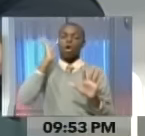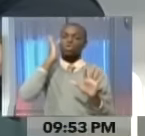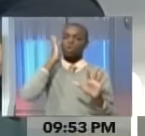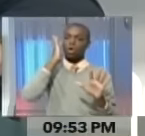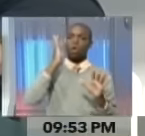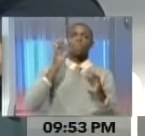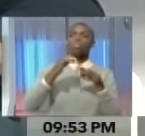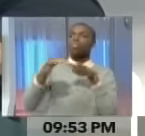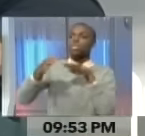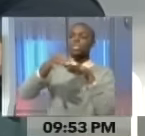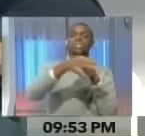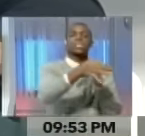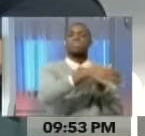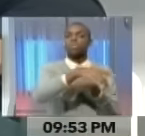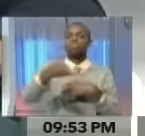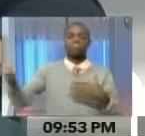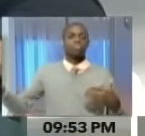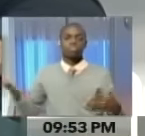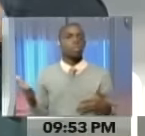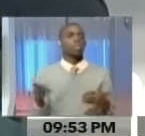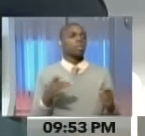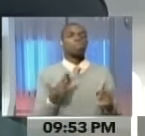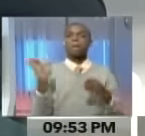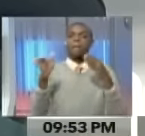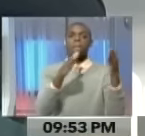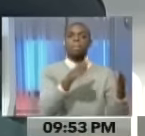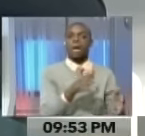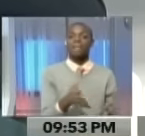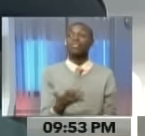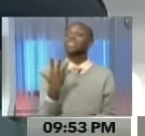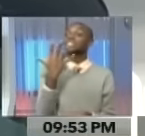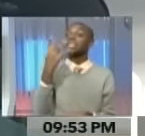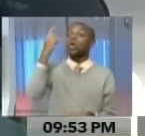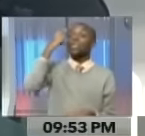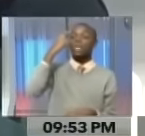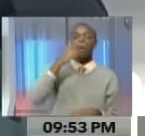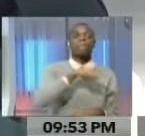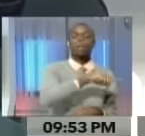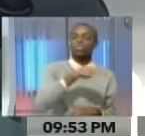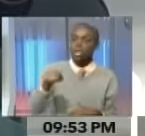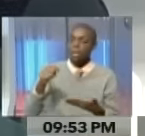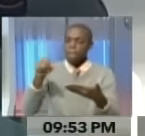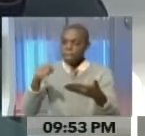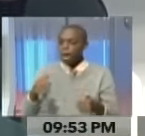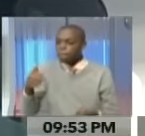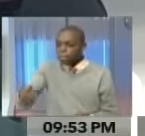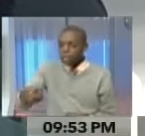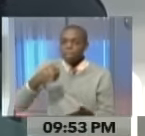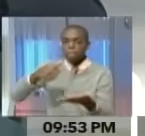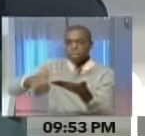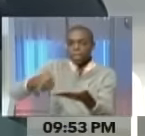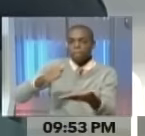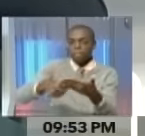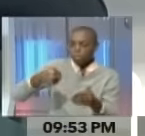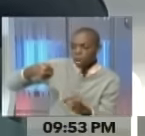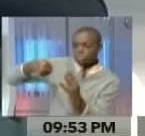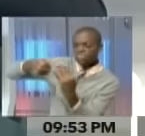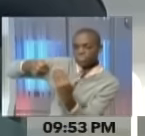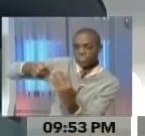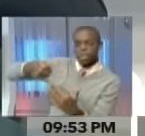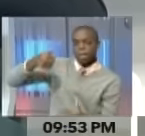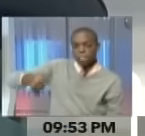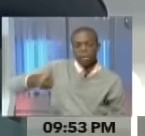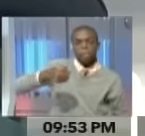Nicolás Maduro Fue electo en un solo día 5 días para recoger la firma de ese 1300000 personas que podía ir a verificar